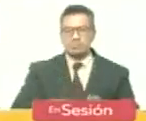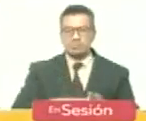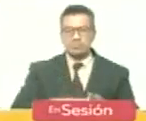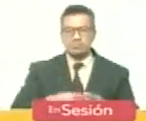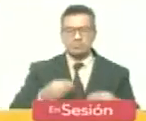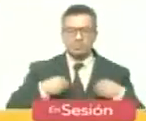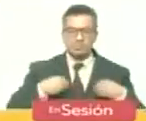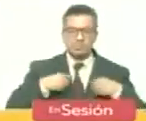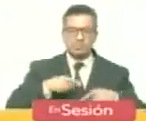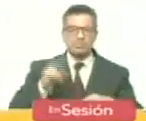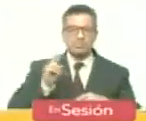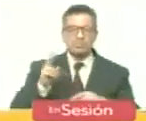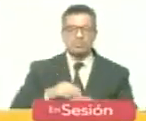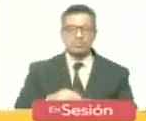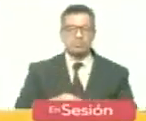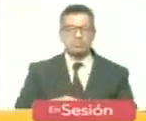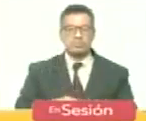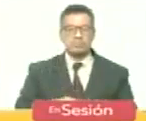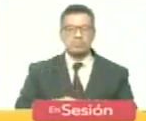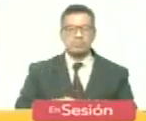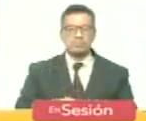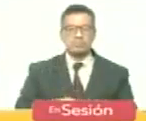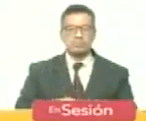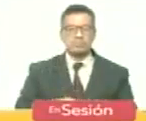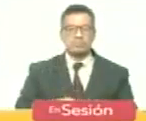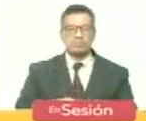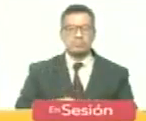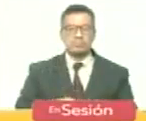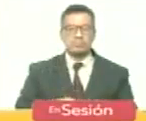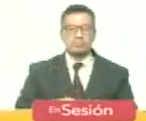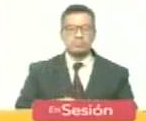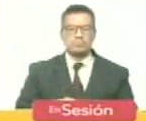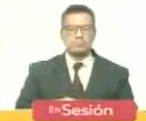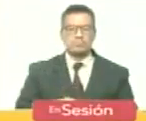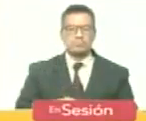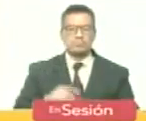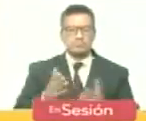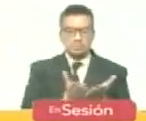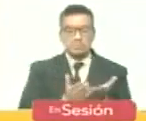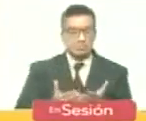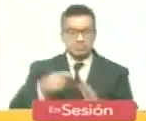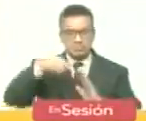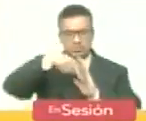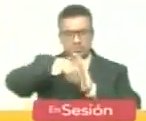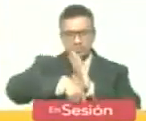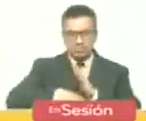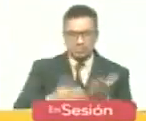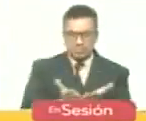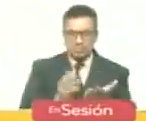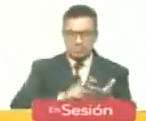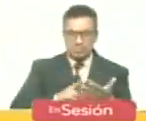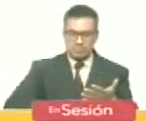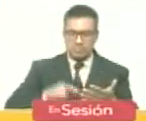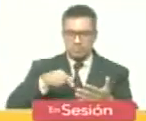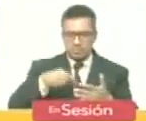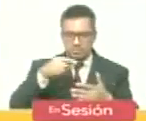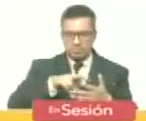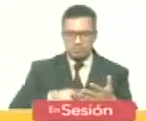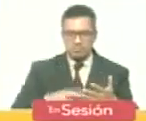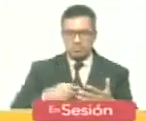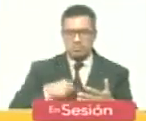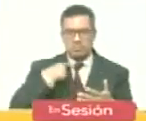a Venezuela. Si no leemos ni estudiamos a fondo, nos pueden